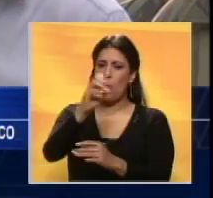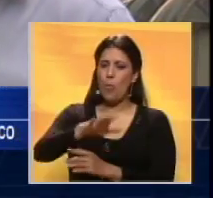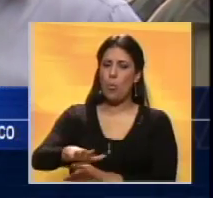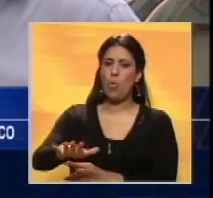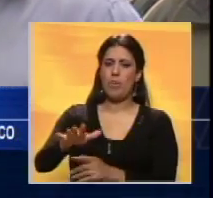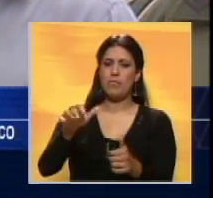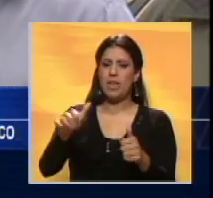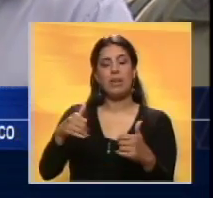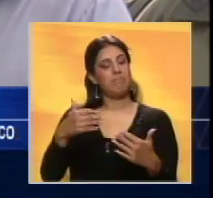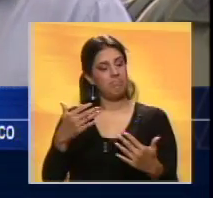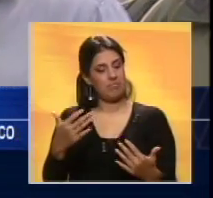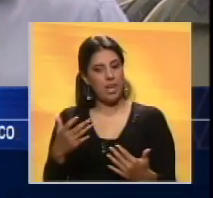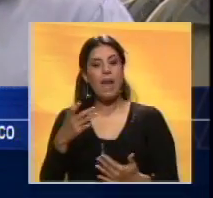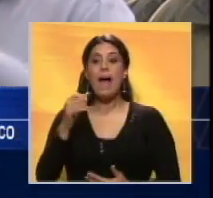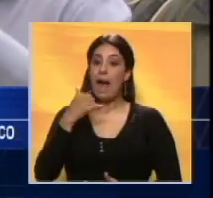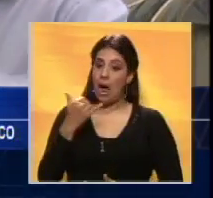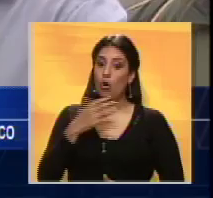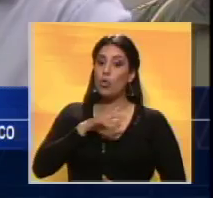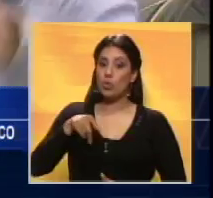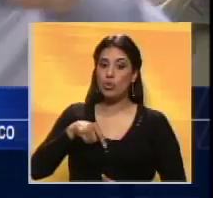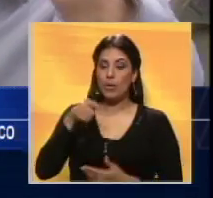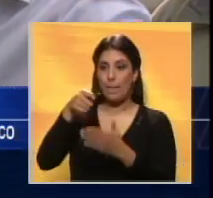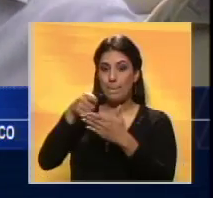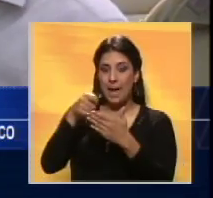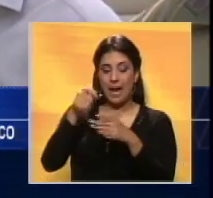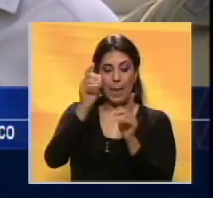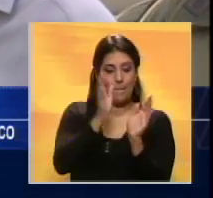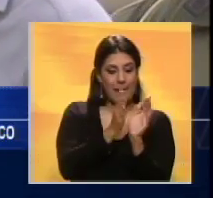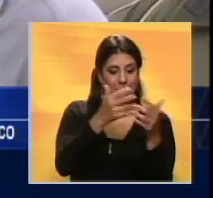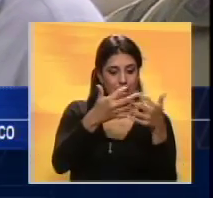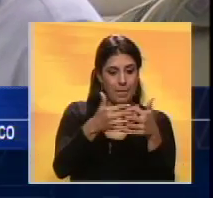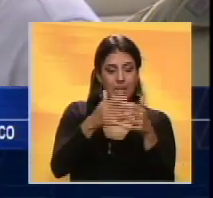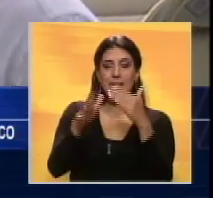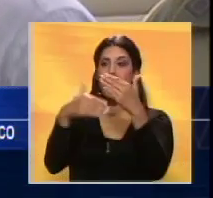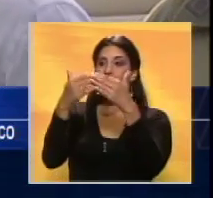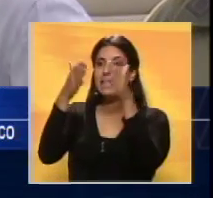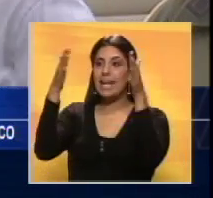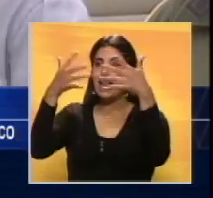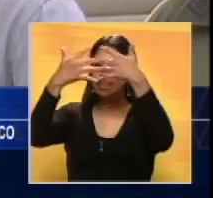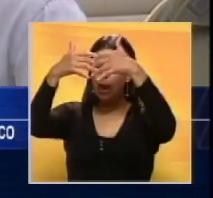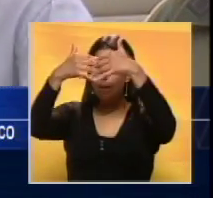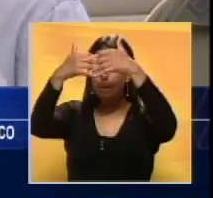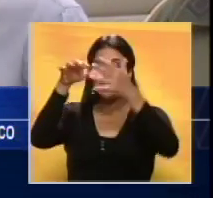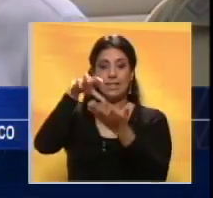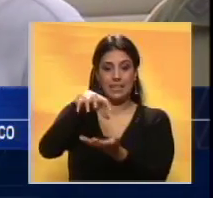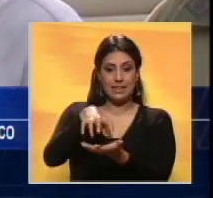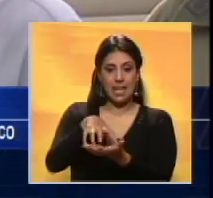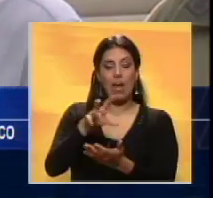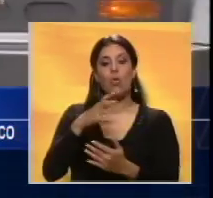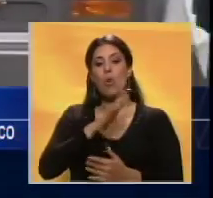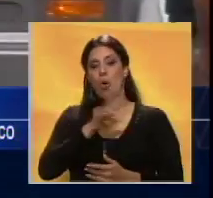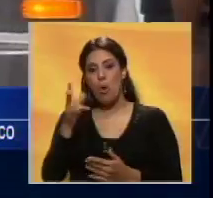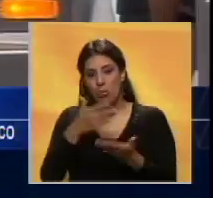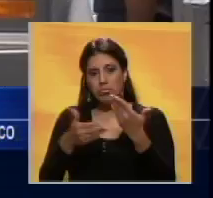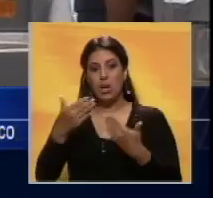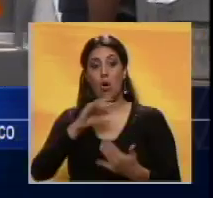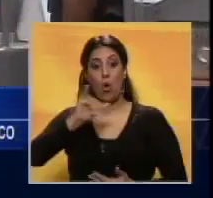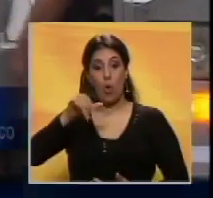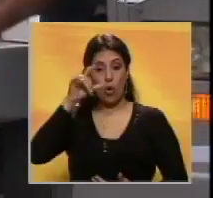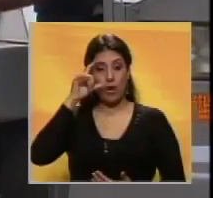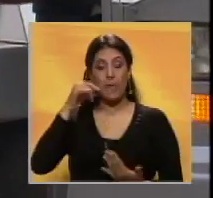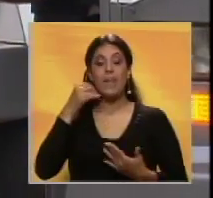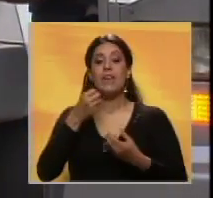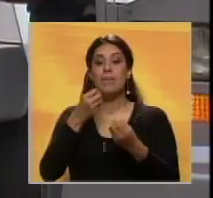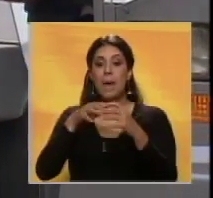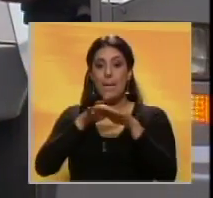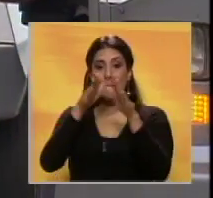ese pueblo y, por supuesto, condiciones para la inversión desde el pequeño minero hasta las grandes empresas del Estado o las empresas mixtas. Jorge Arreaza,